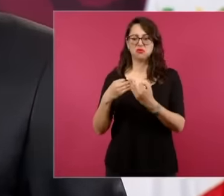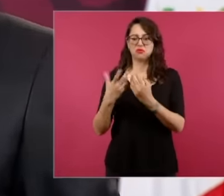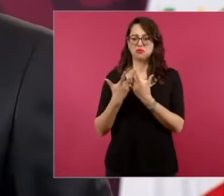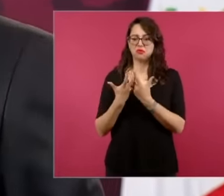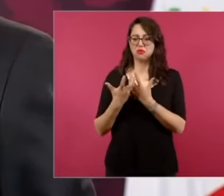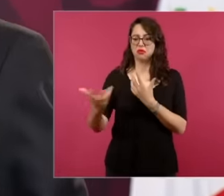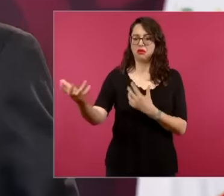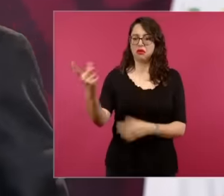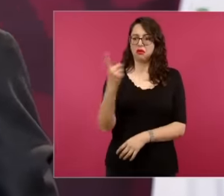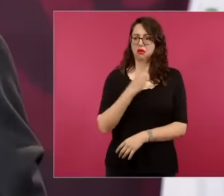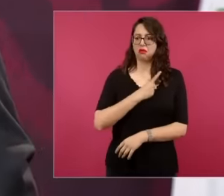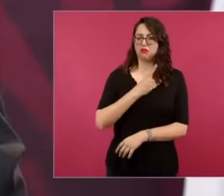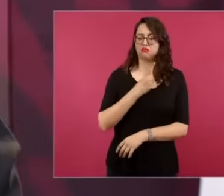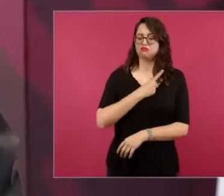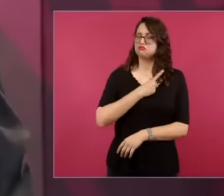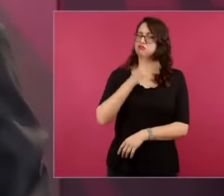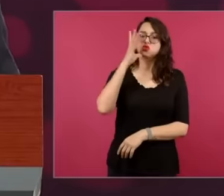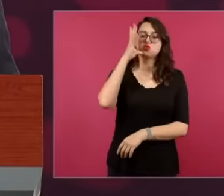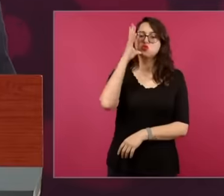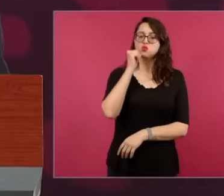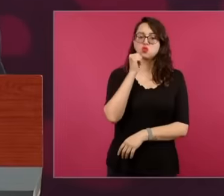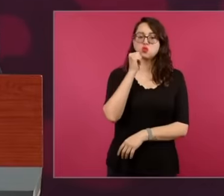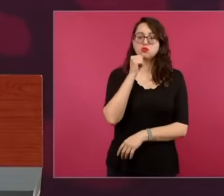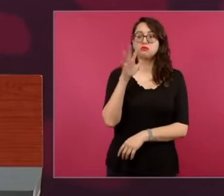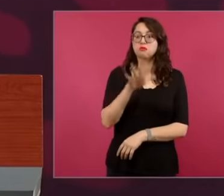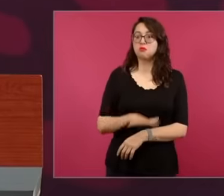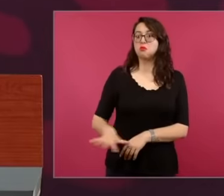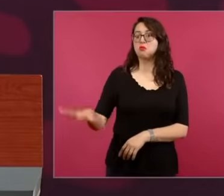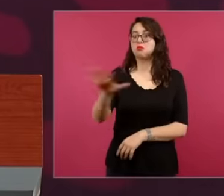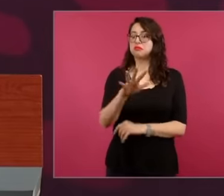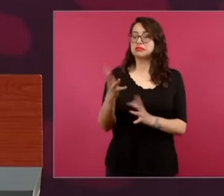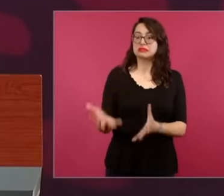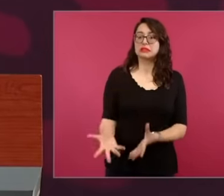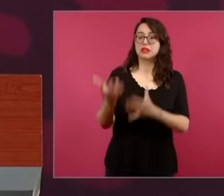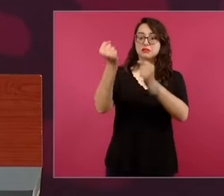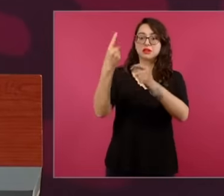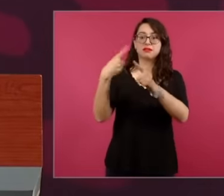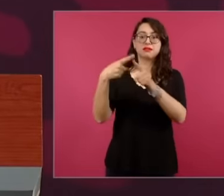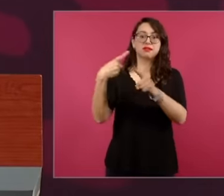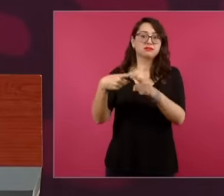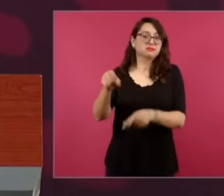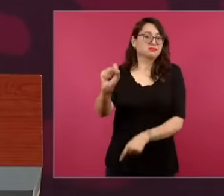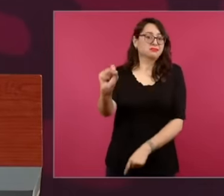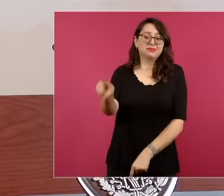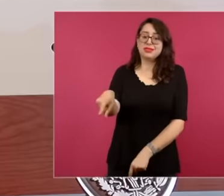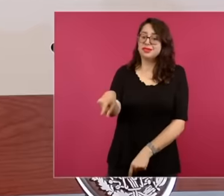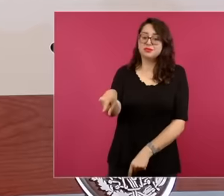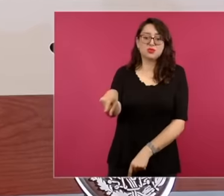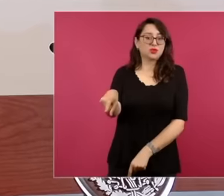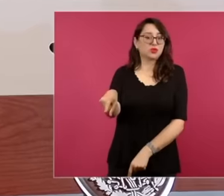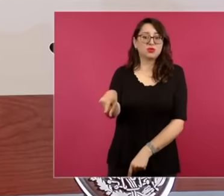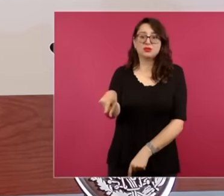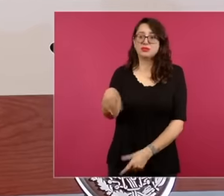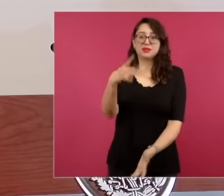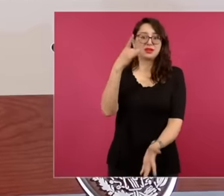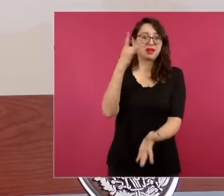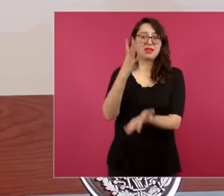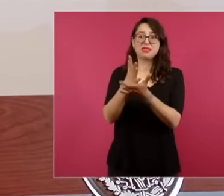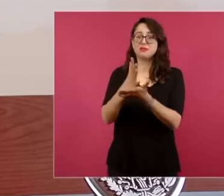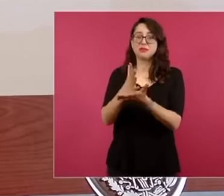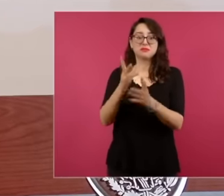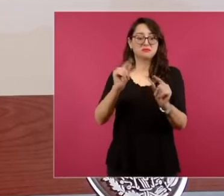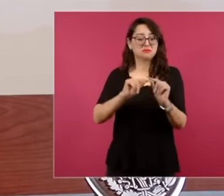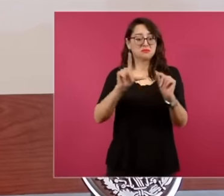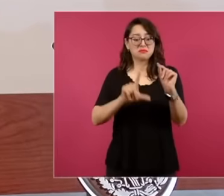Y lo que decía Ricardo Flores Magón, solo el pueblo puede salvar al pueblo. ¿Cómo? En una